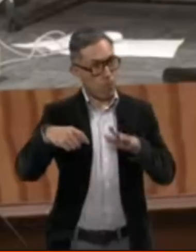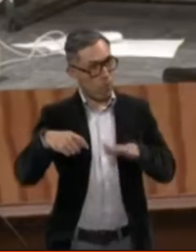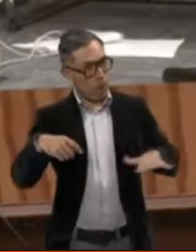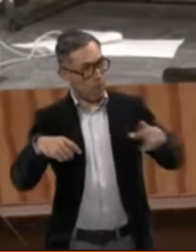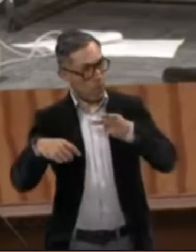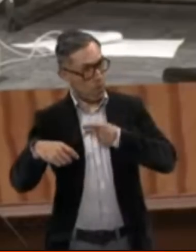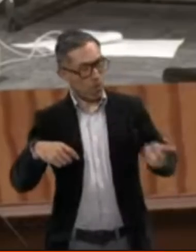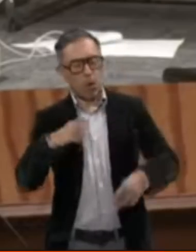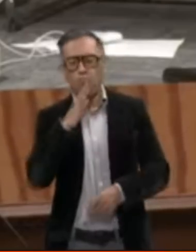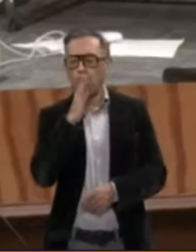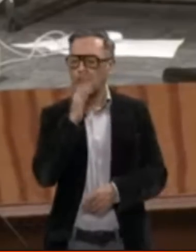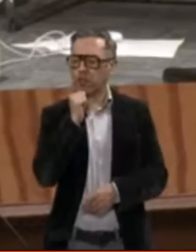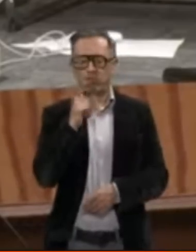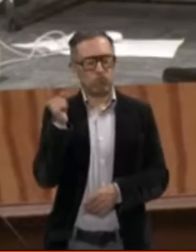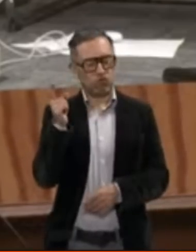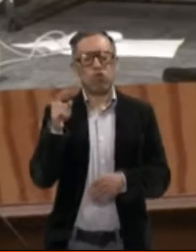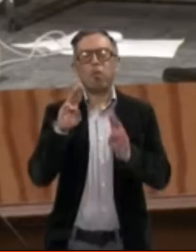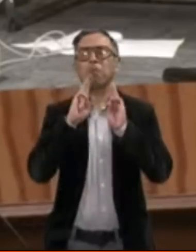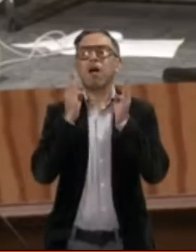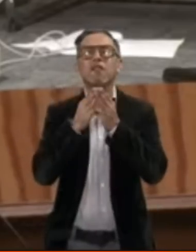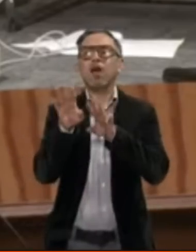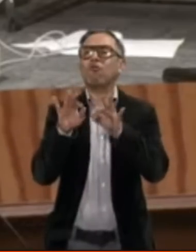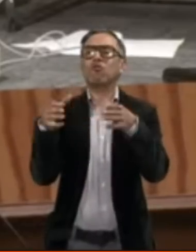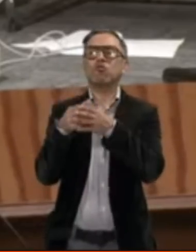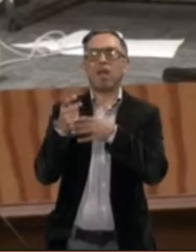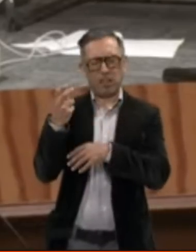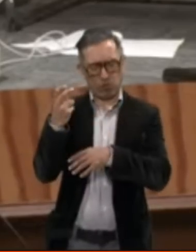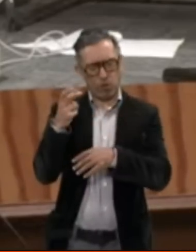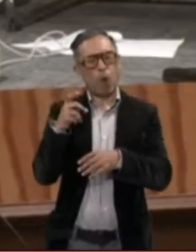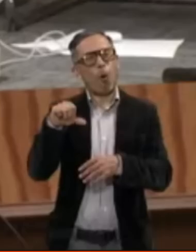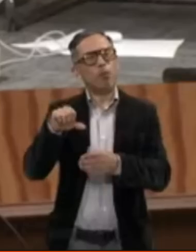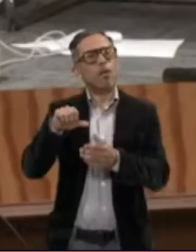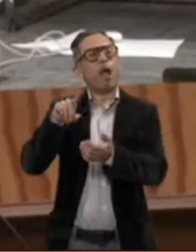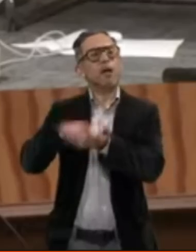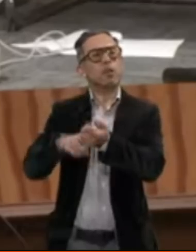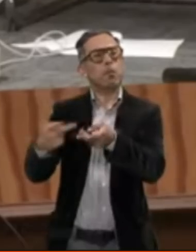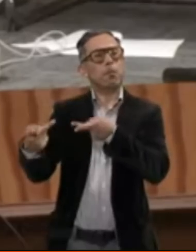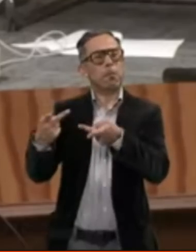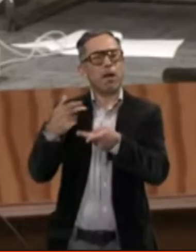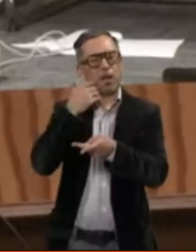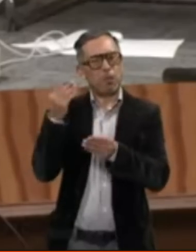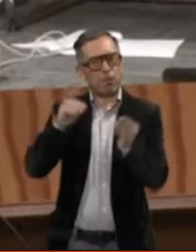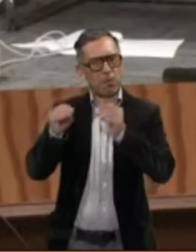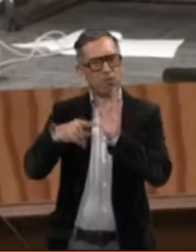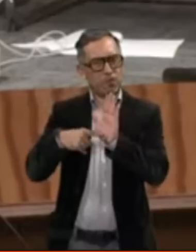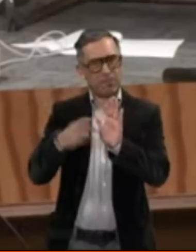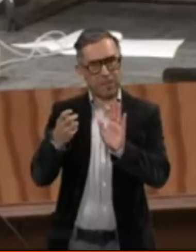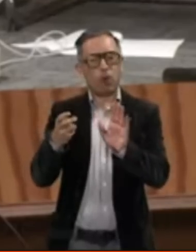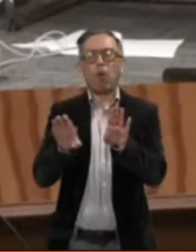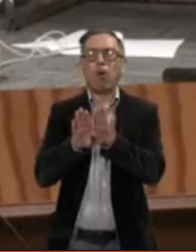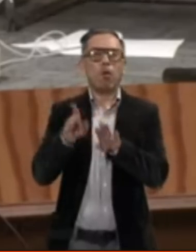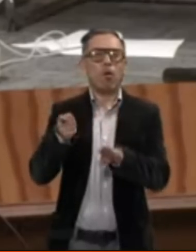voluntad de una mafia. Esa es la escena que quieren montar el día de hoy. Pero si esto es una escena, es un